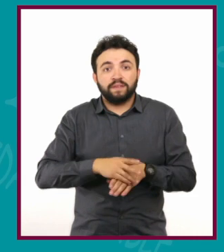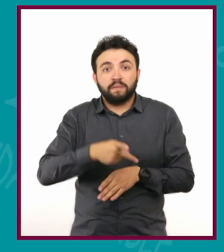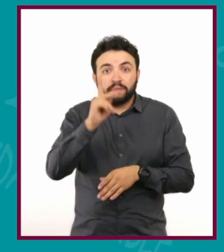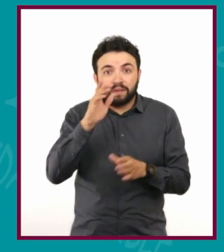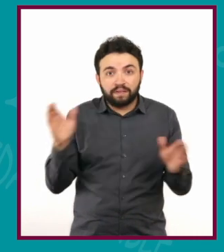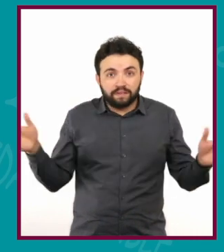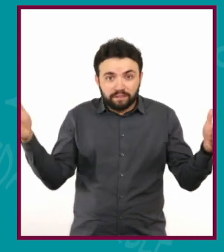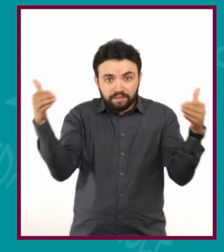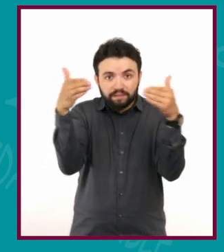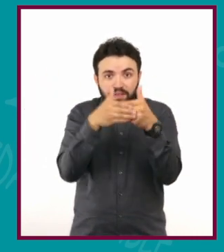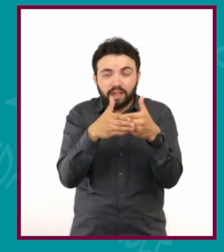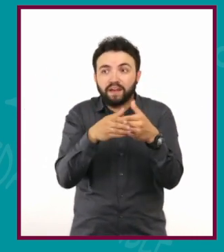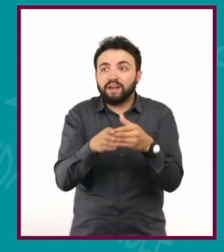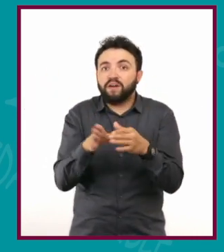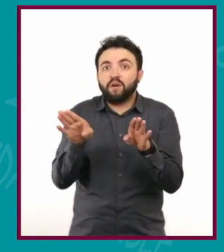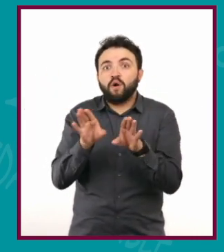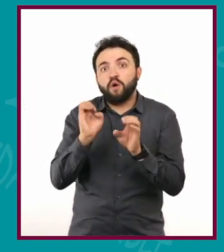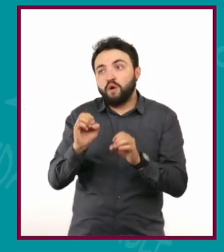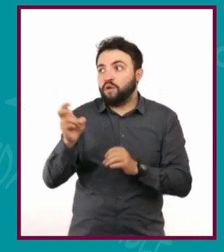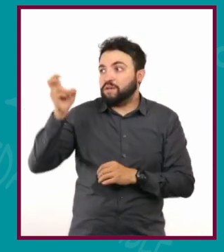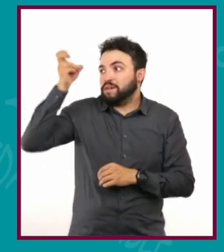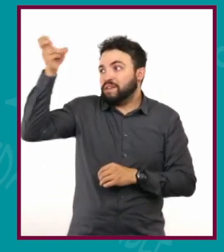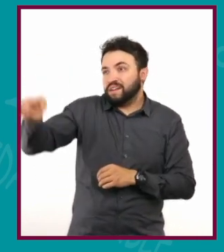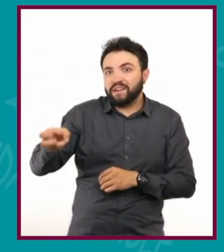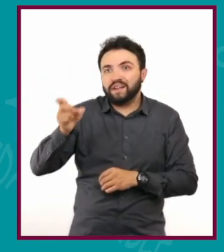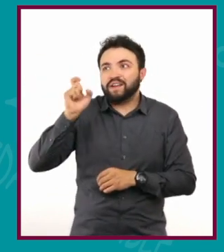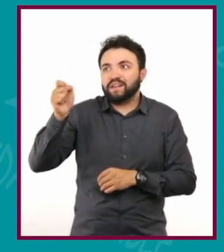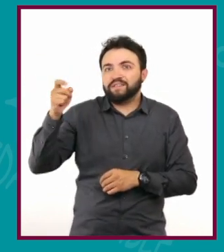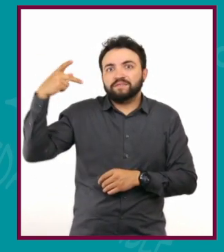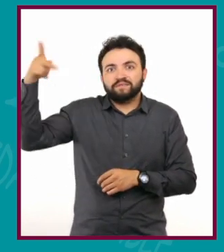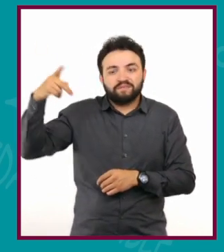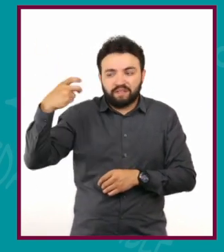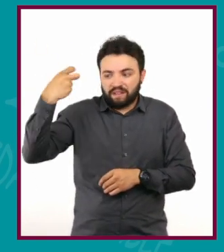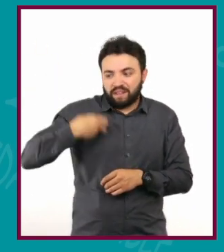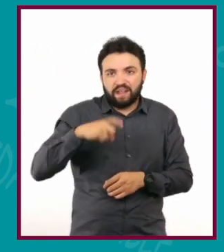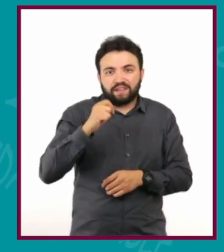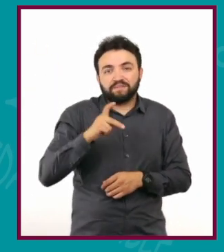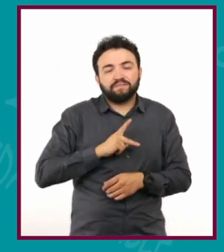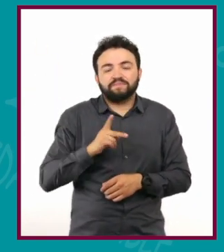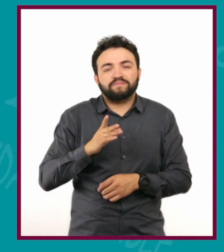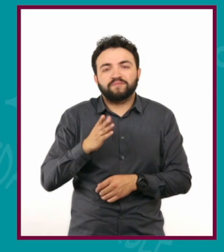encasillarnos o etiquetarnos no nos ayuda a la comunicación.